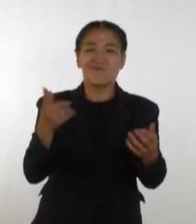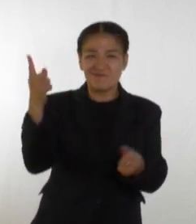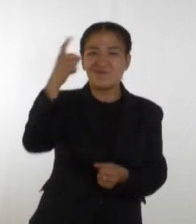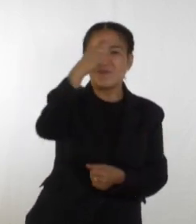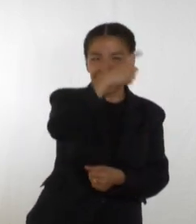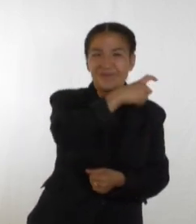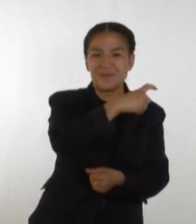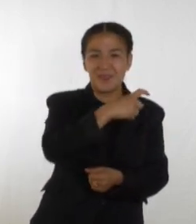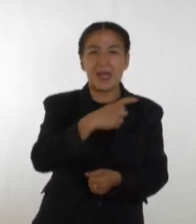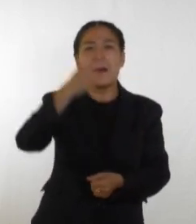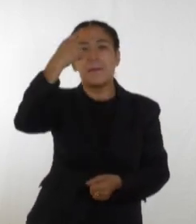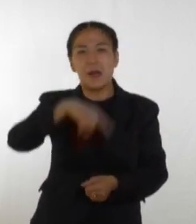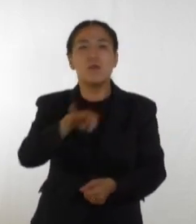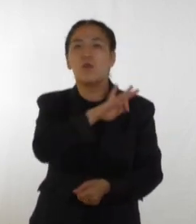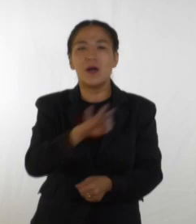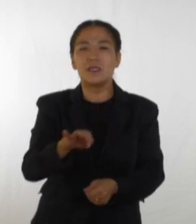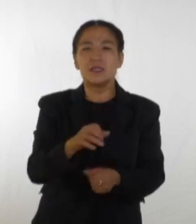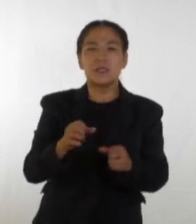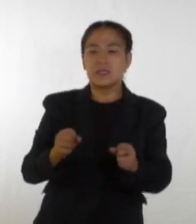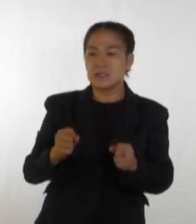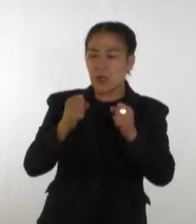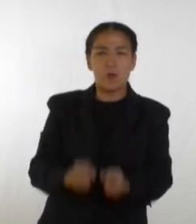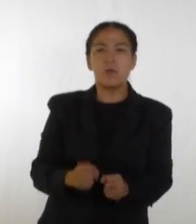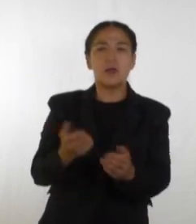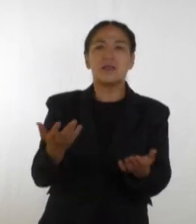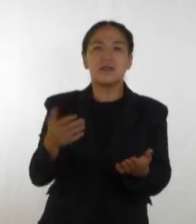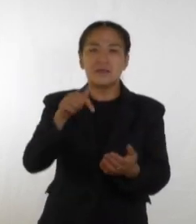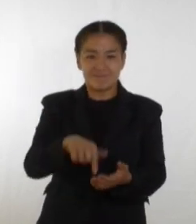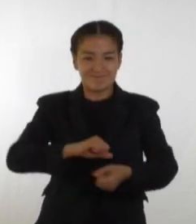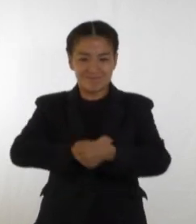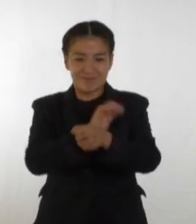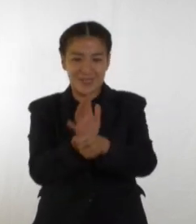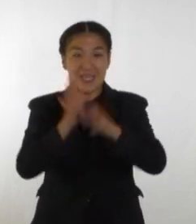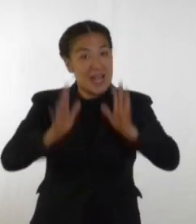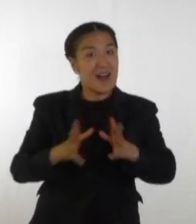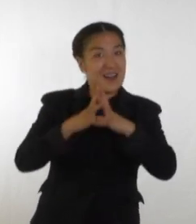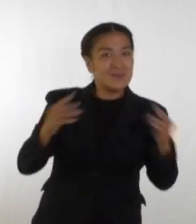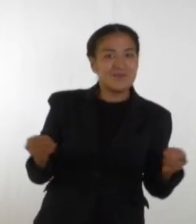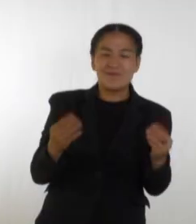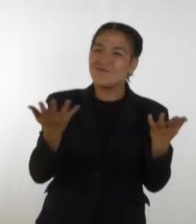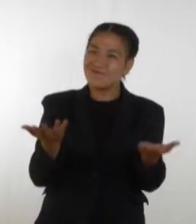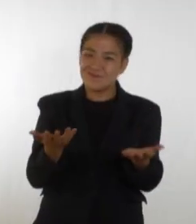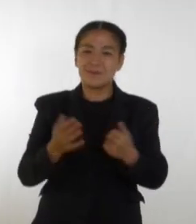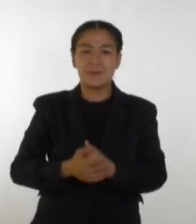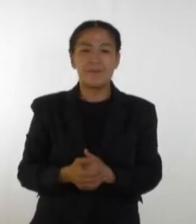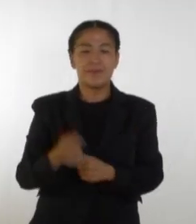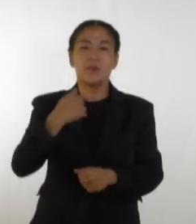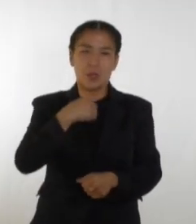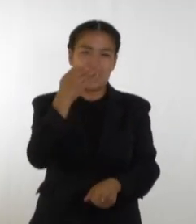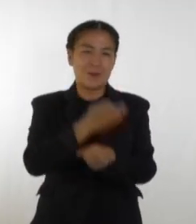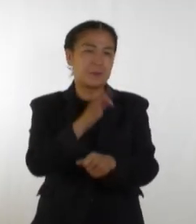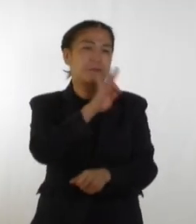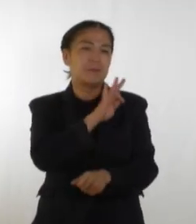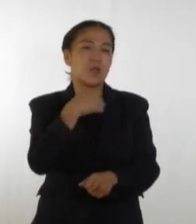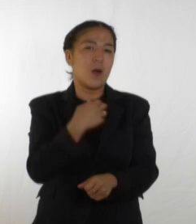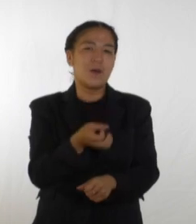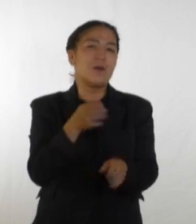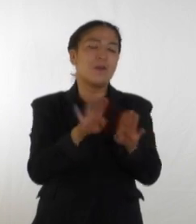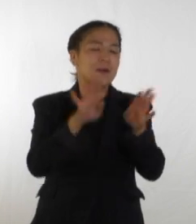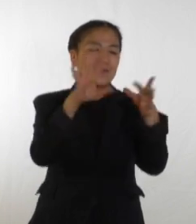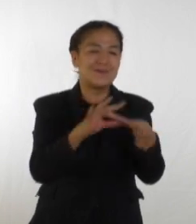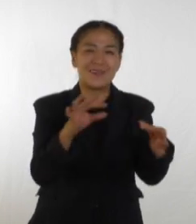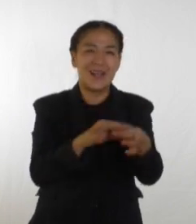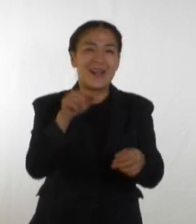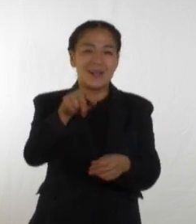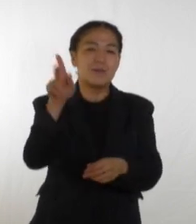muy difíciles o complicados para poder de alguna manera saber para dónde va el rumbo de esta pandemia, ¿no? Mira, te puedo contar un experimento que